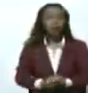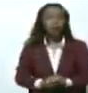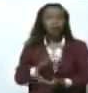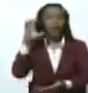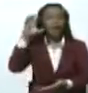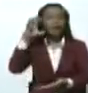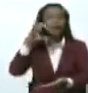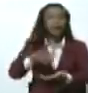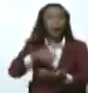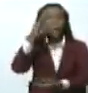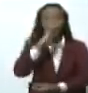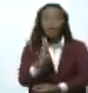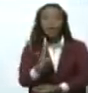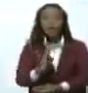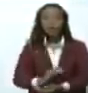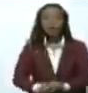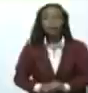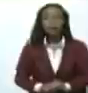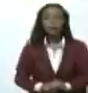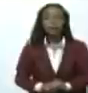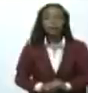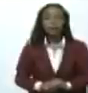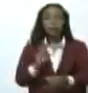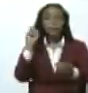Estado Barinas